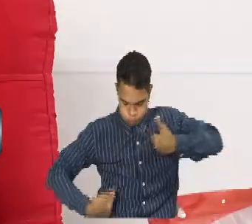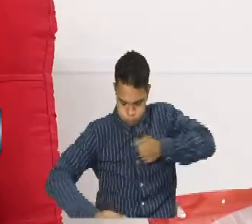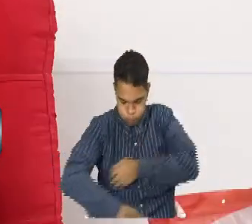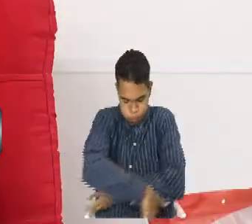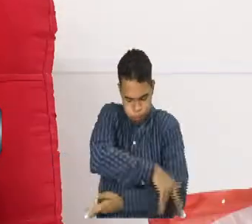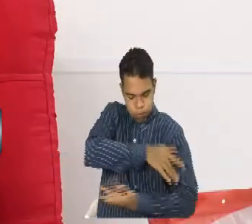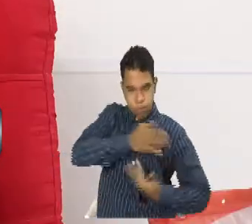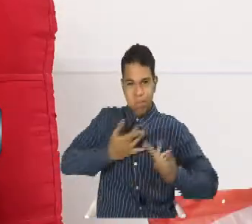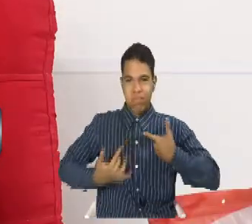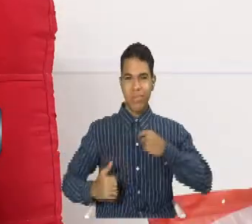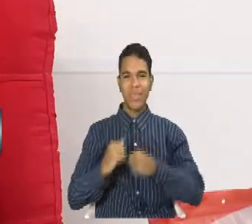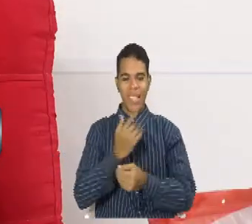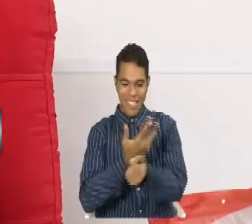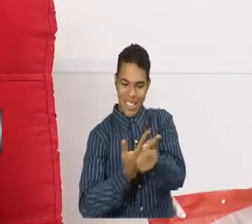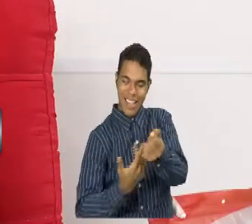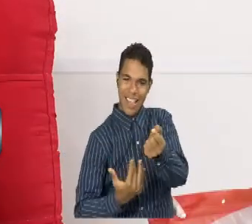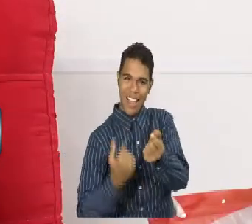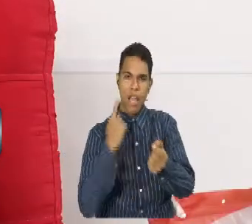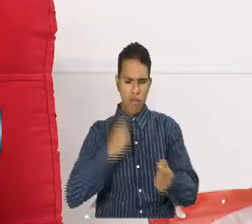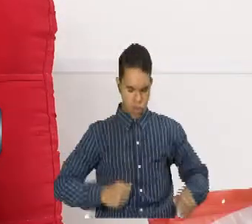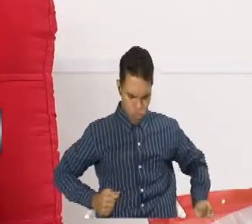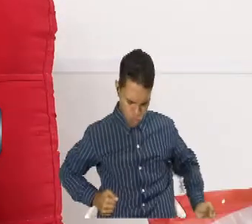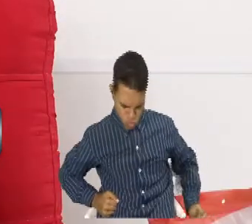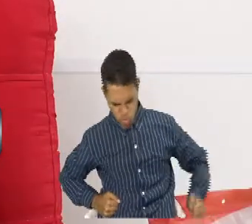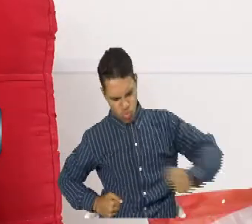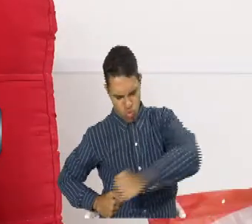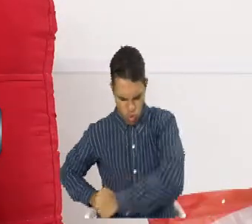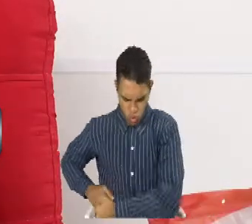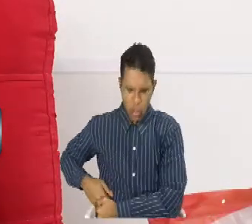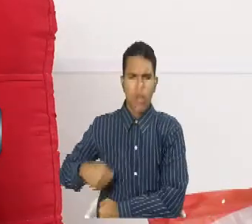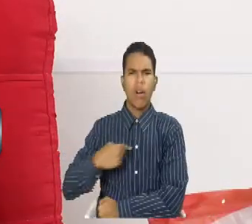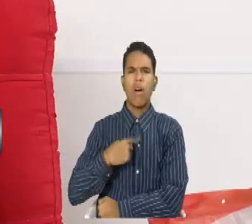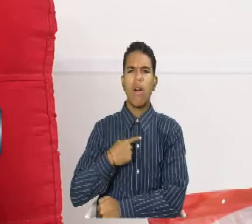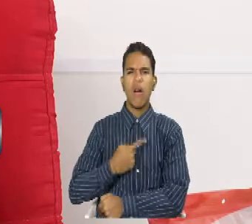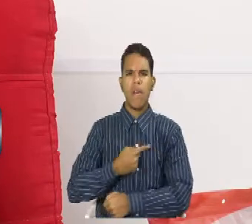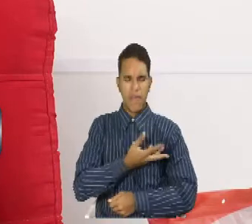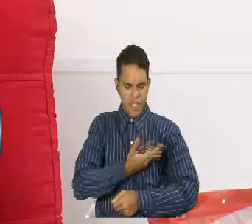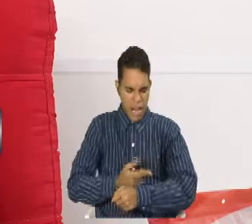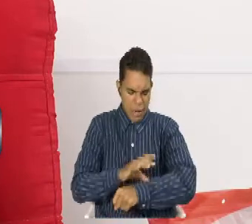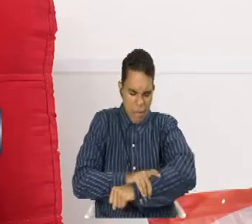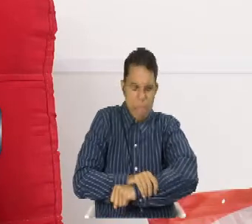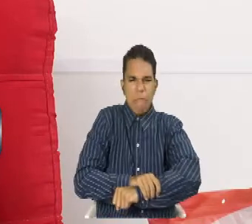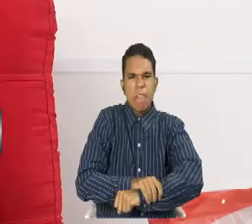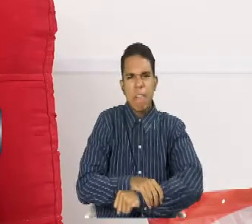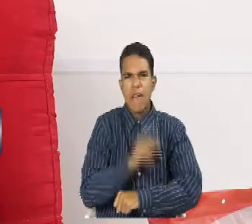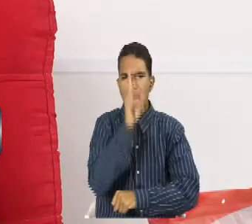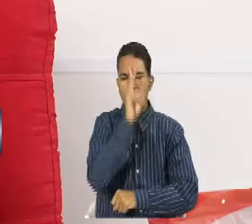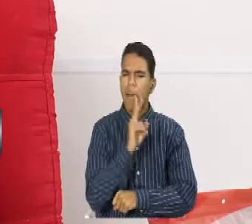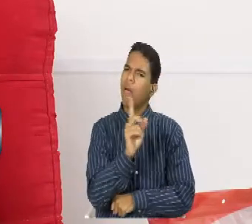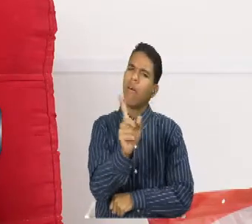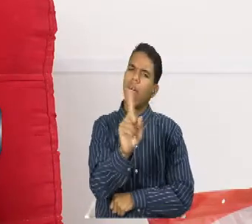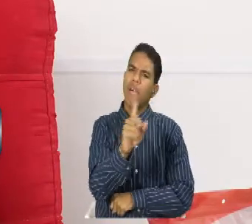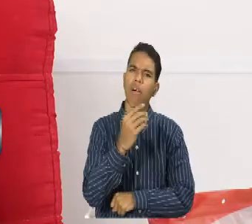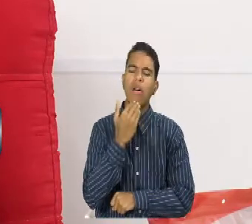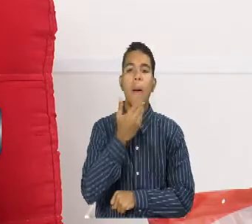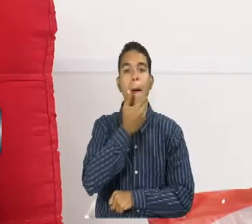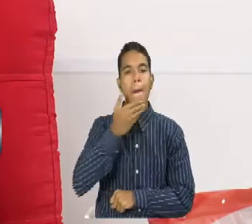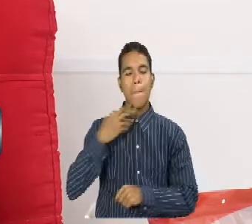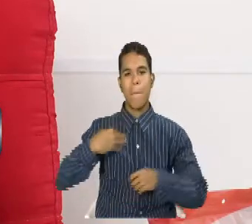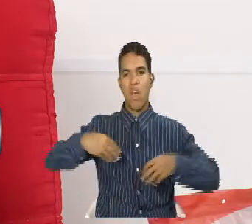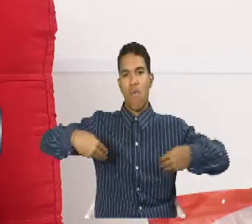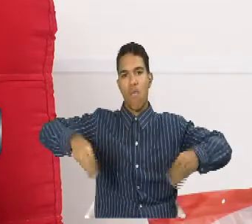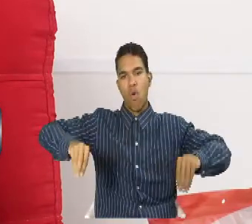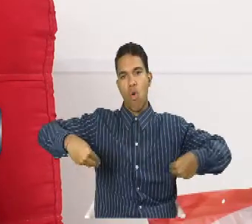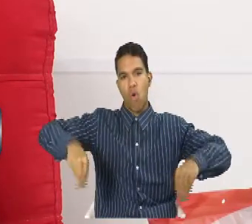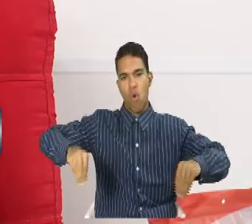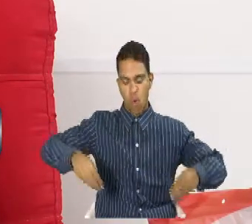es en una cirugía, después de que salen de cirugía, lo más recomendable es usar una faja muy floja. El médico con el